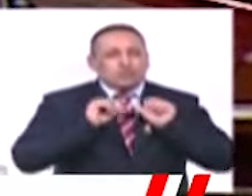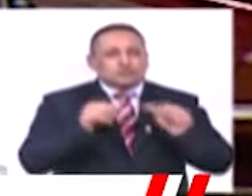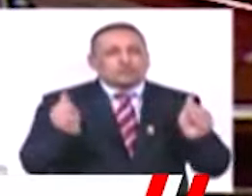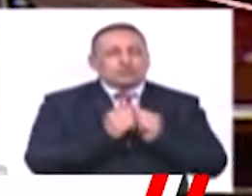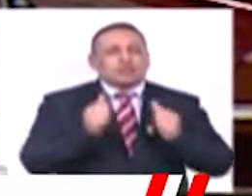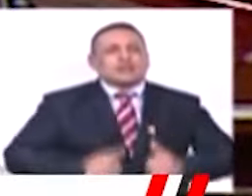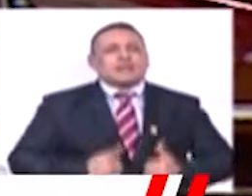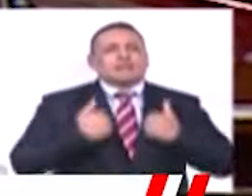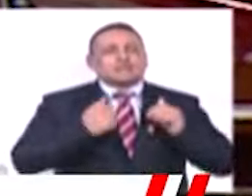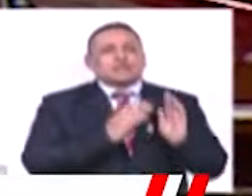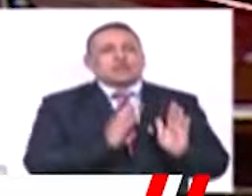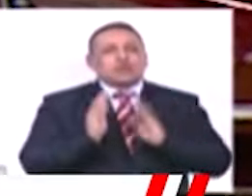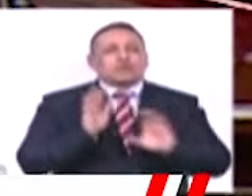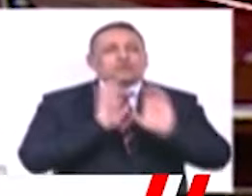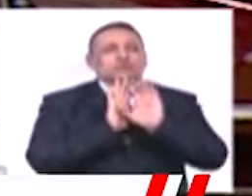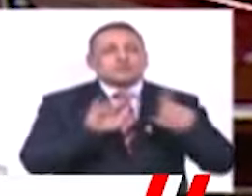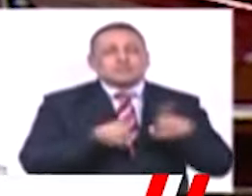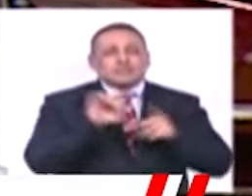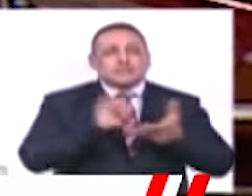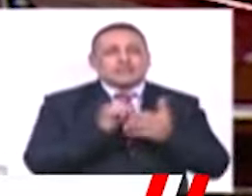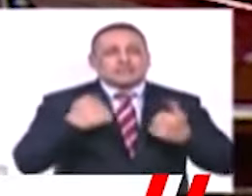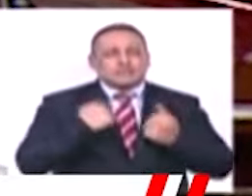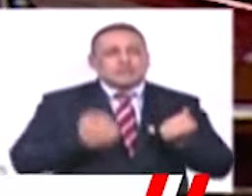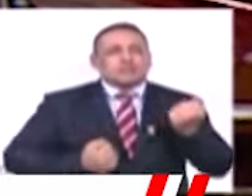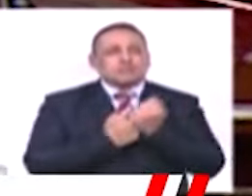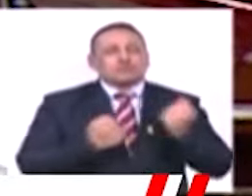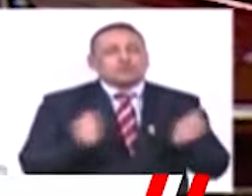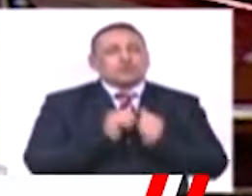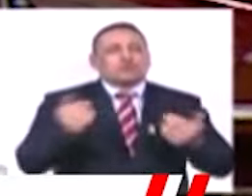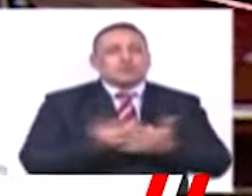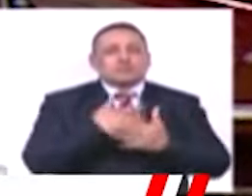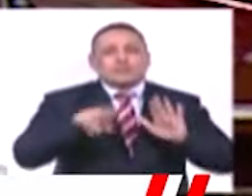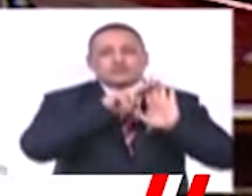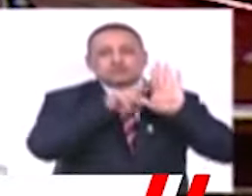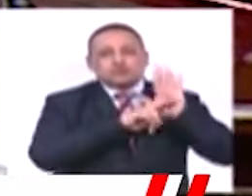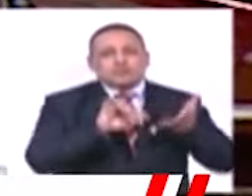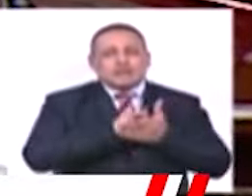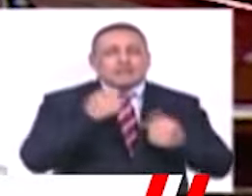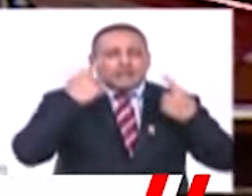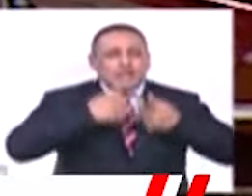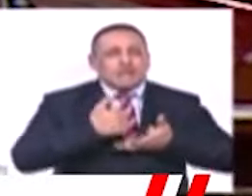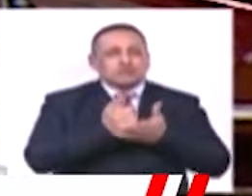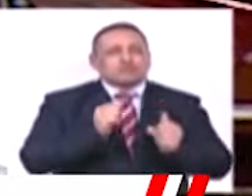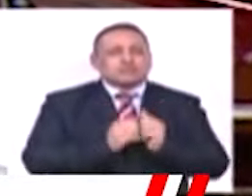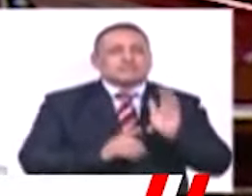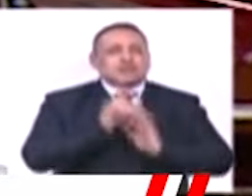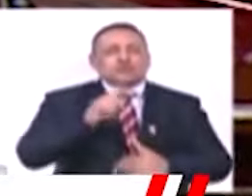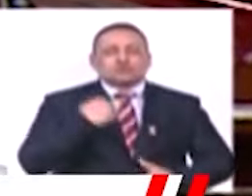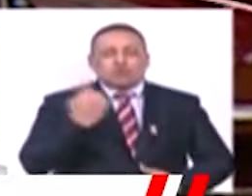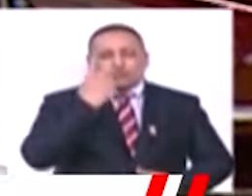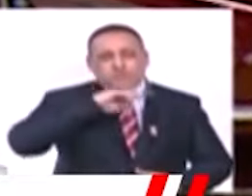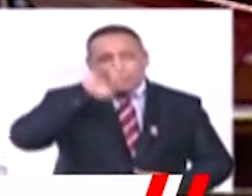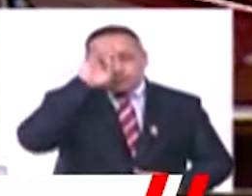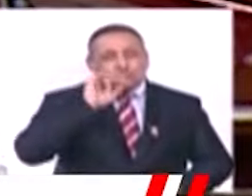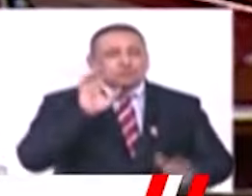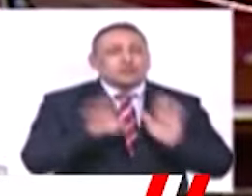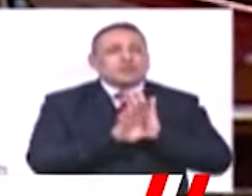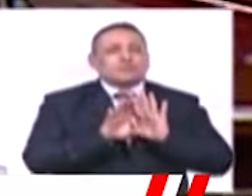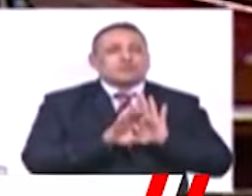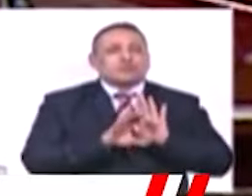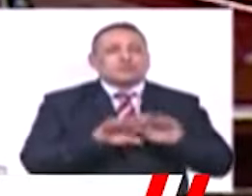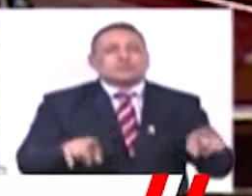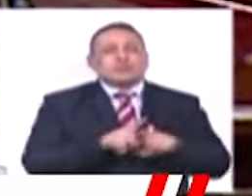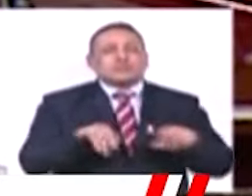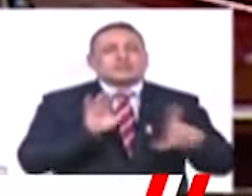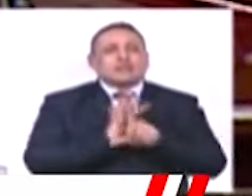del orden constitucional y el impulso de normas en favor del desarrollo del país, como por ejemplo